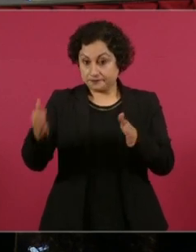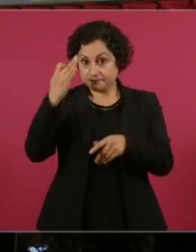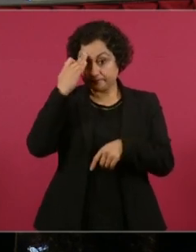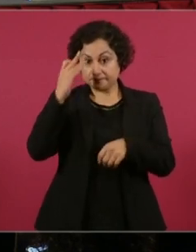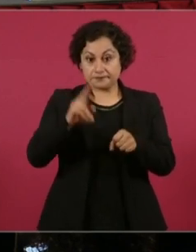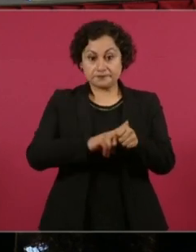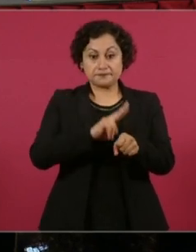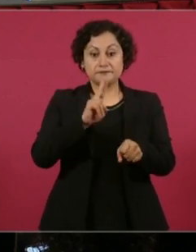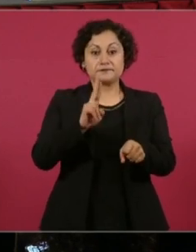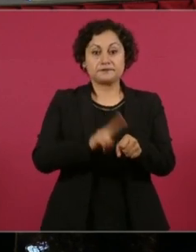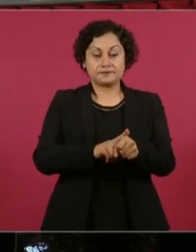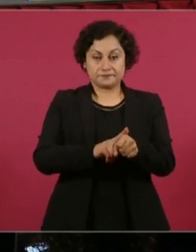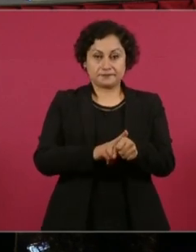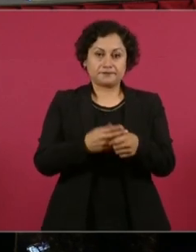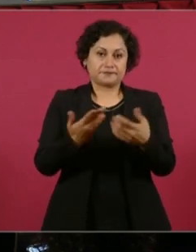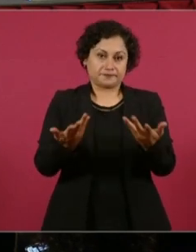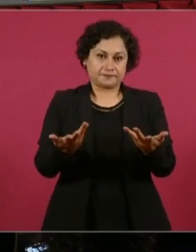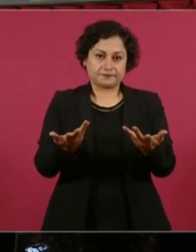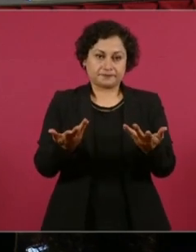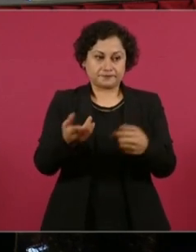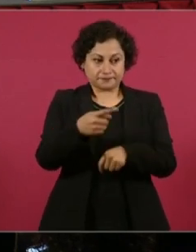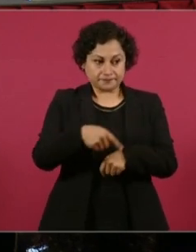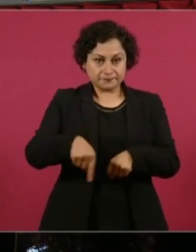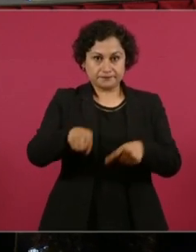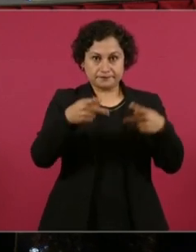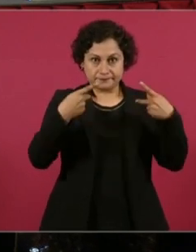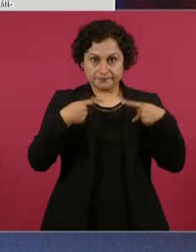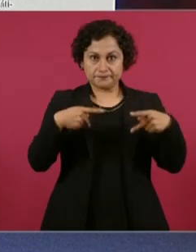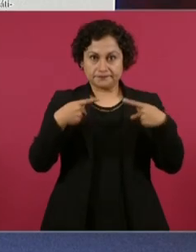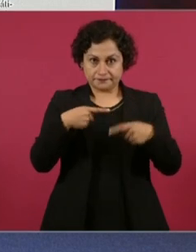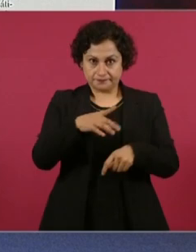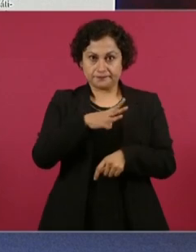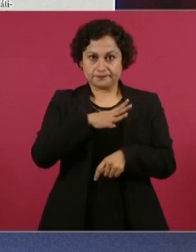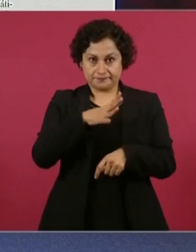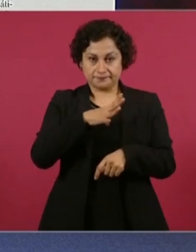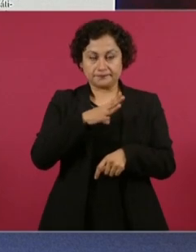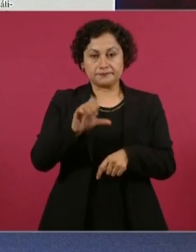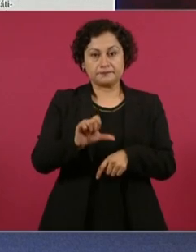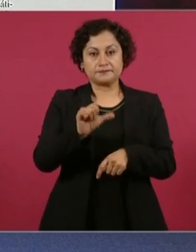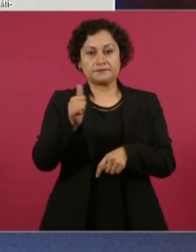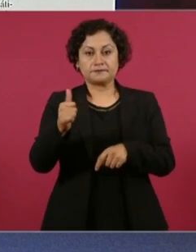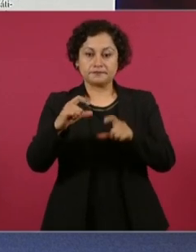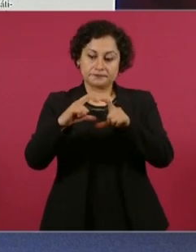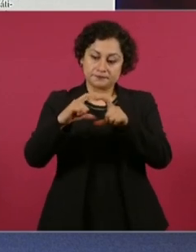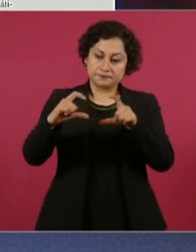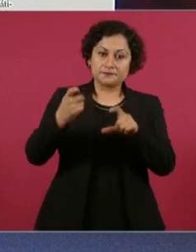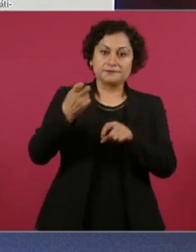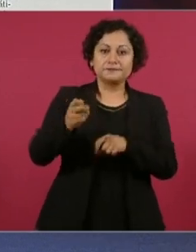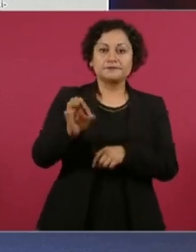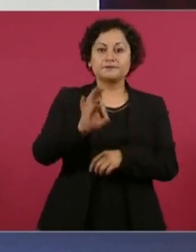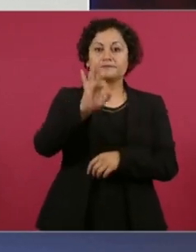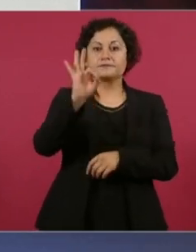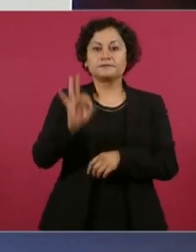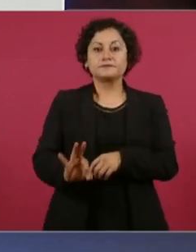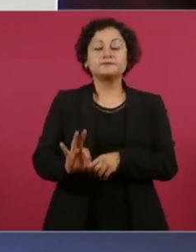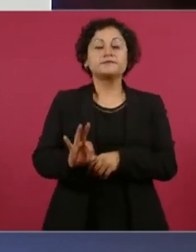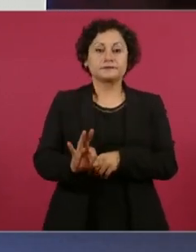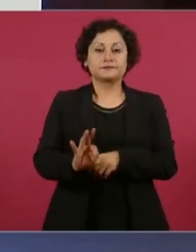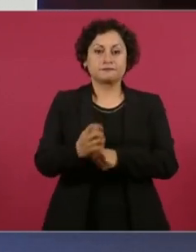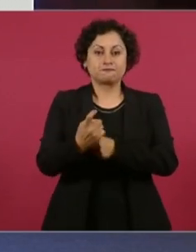que sucede. Aquí sí está la gente y hay este porcentaje de bots. Pero acá ya